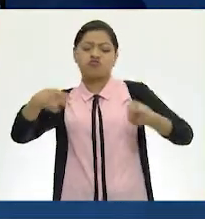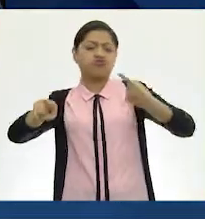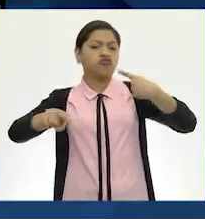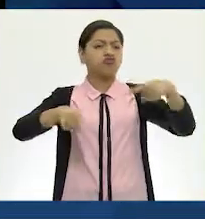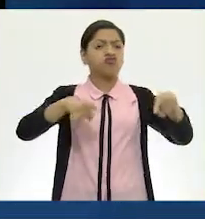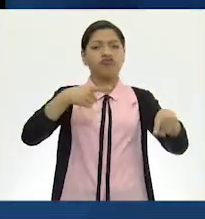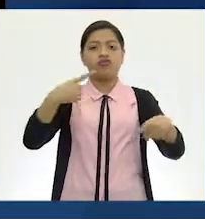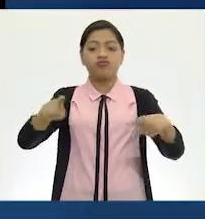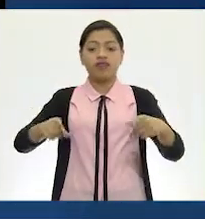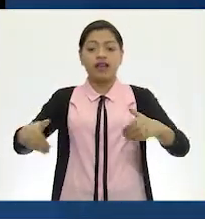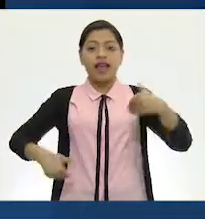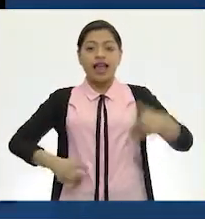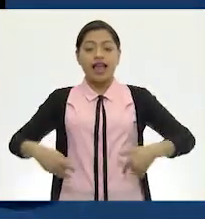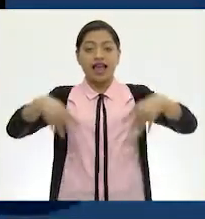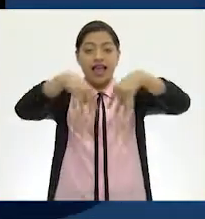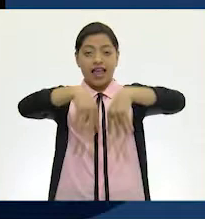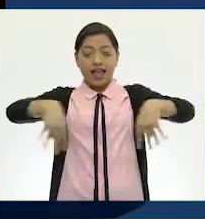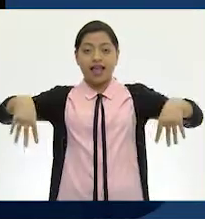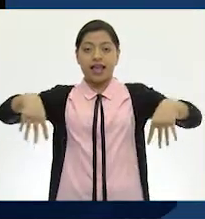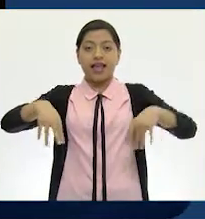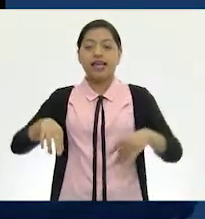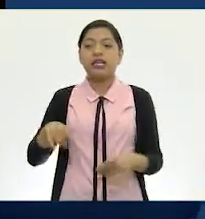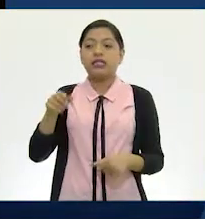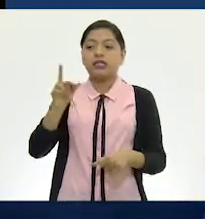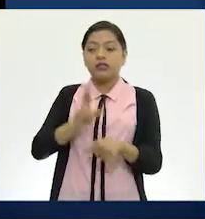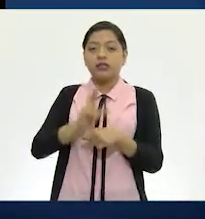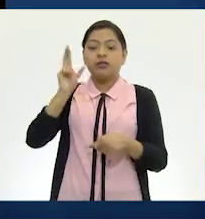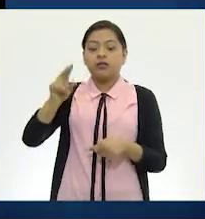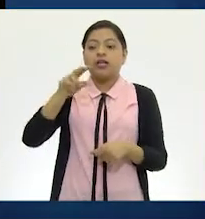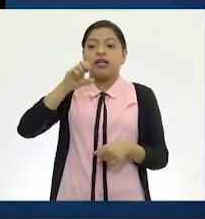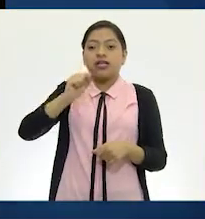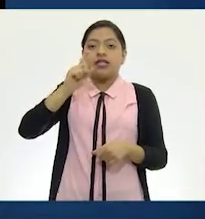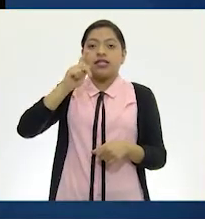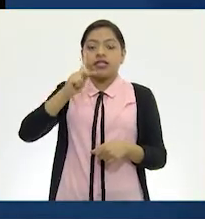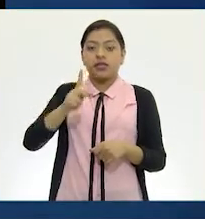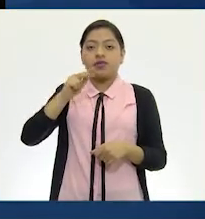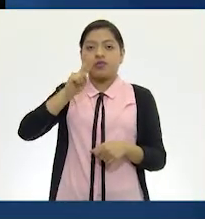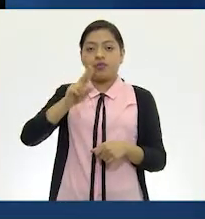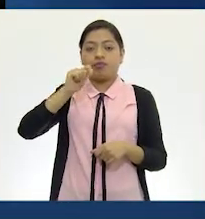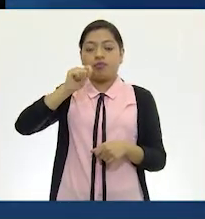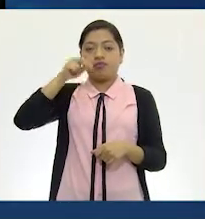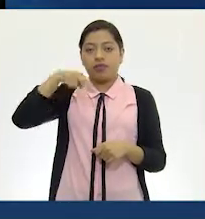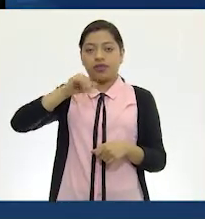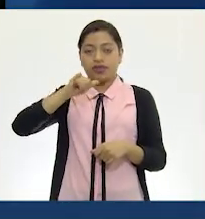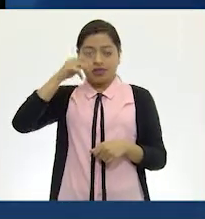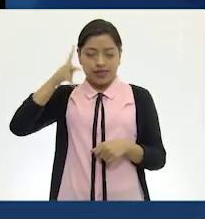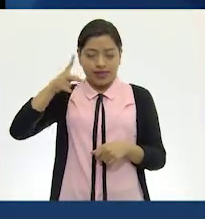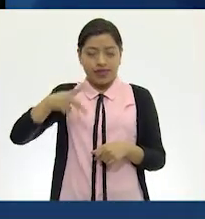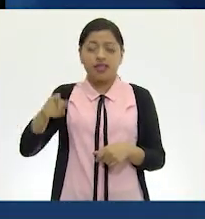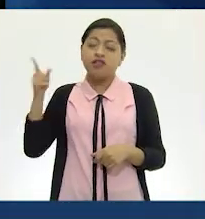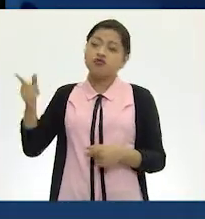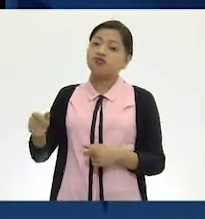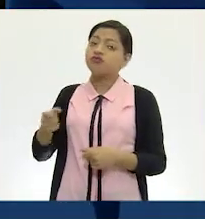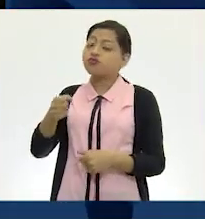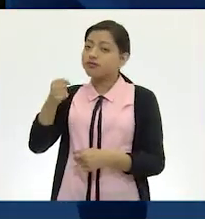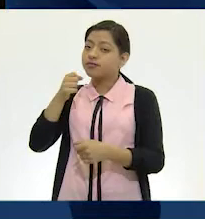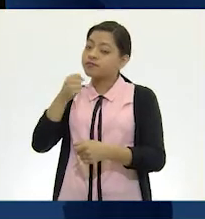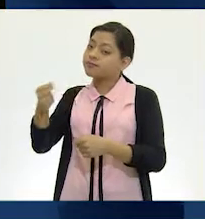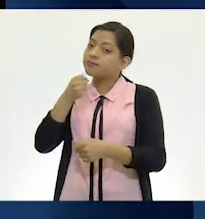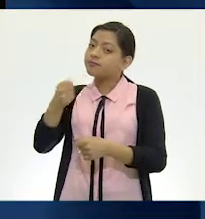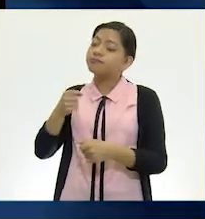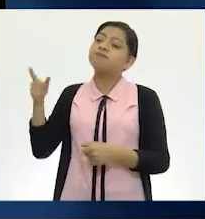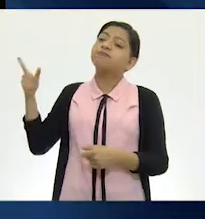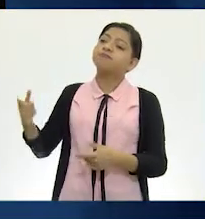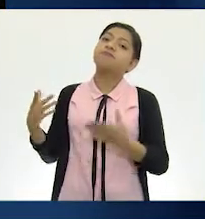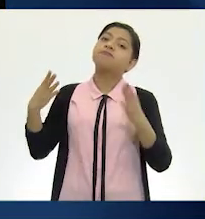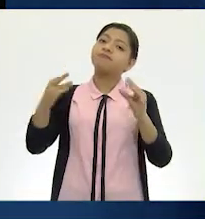obra Sputnik. Y a él le queremos preguntar, para que nos diga a toda la comunidad docente de Aprende en Casa 2, pues,